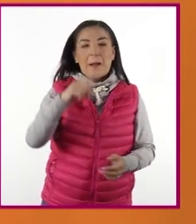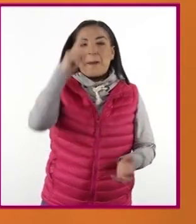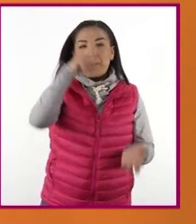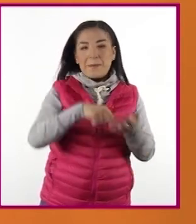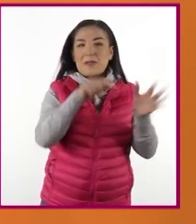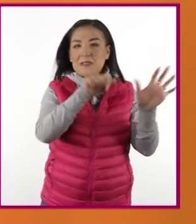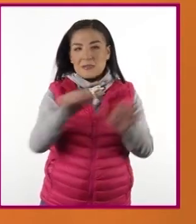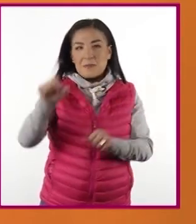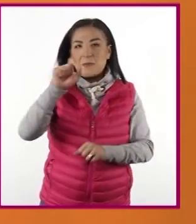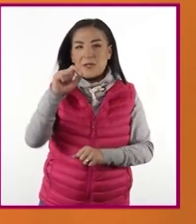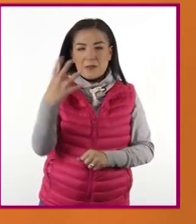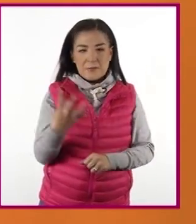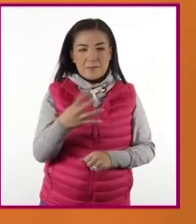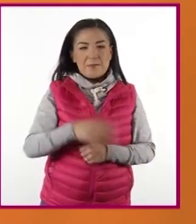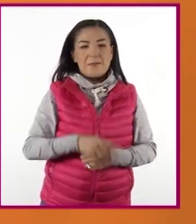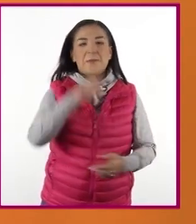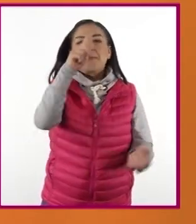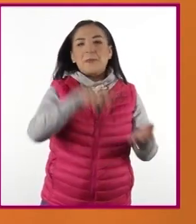1624,